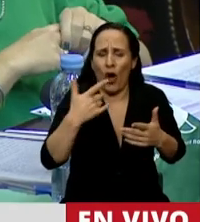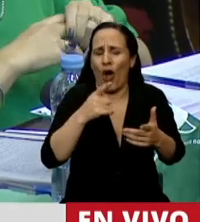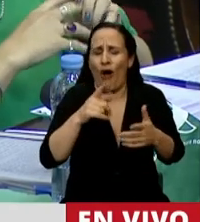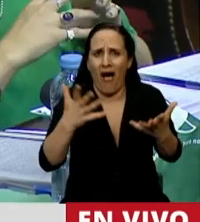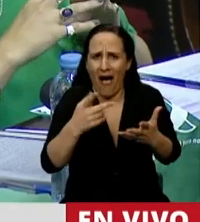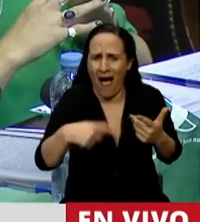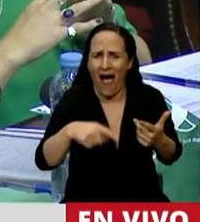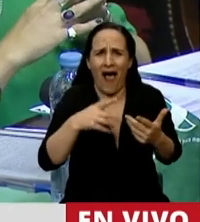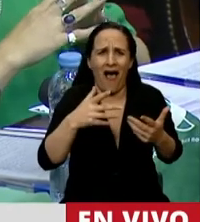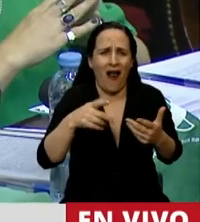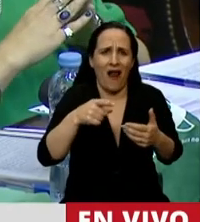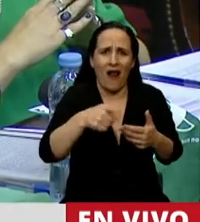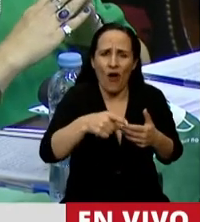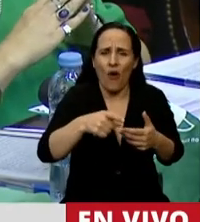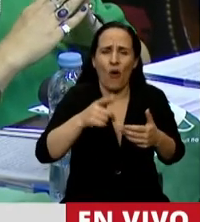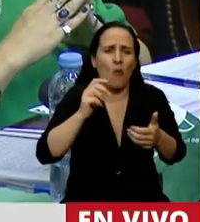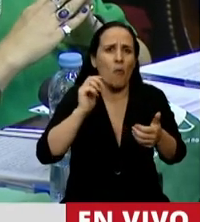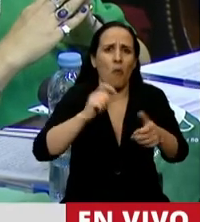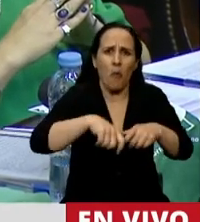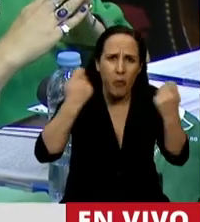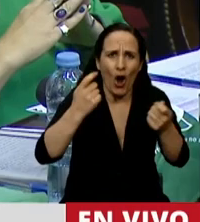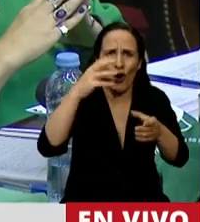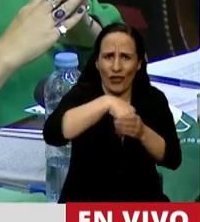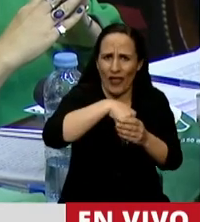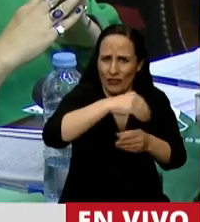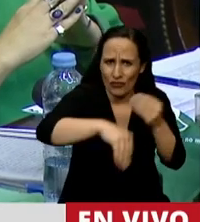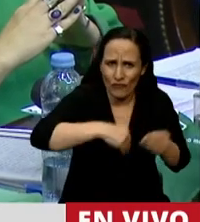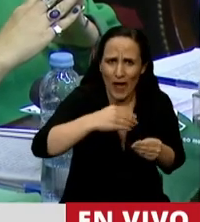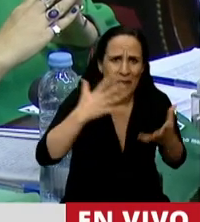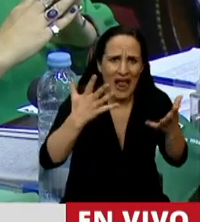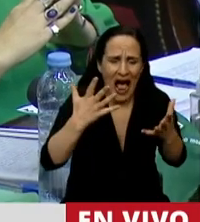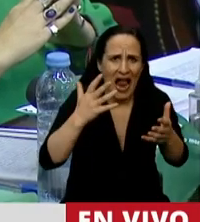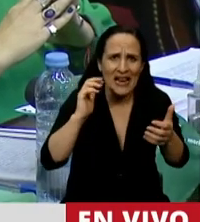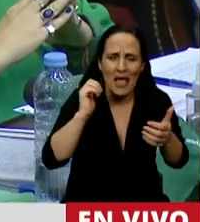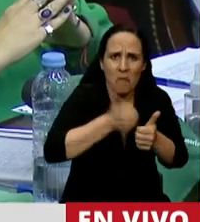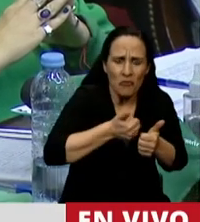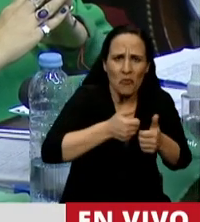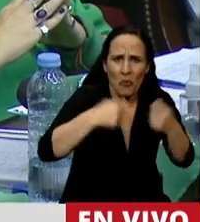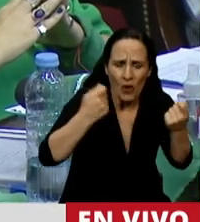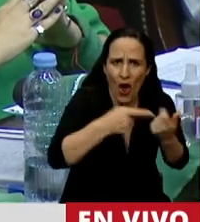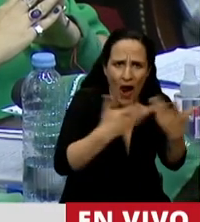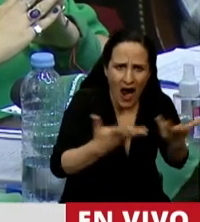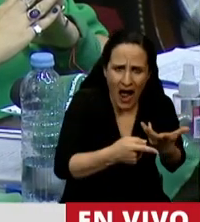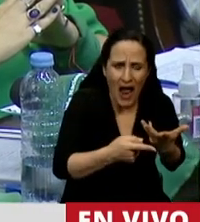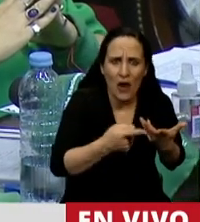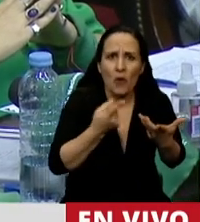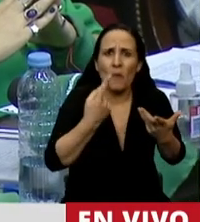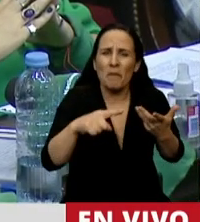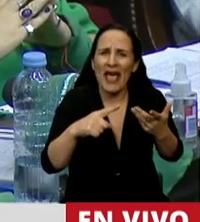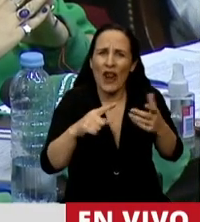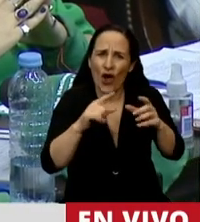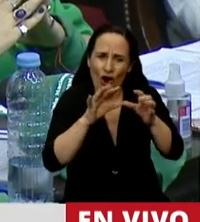puede haber sido por violación intrafamiliar, pero no nos dice ese articulado